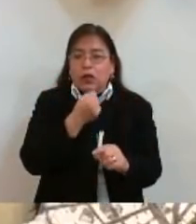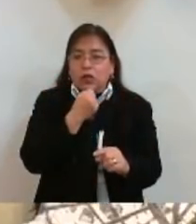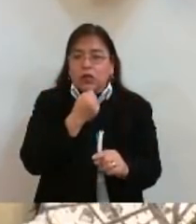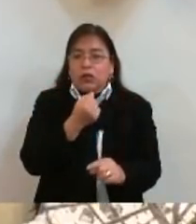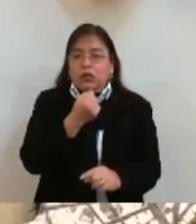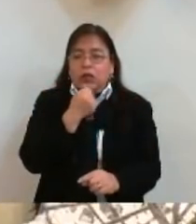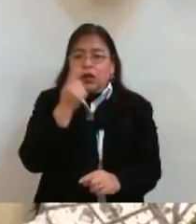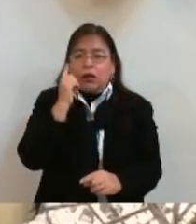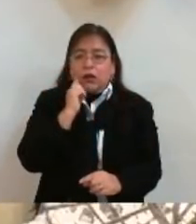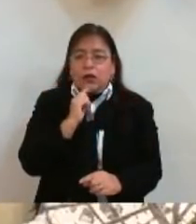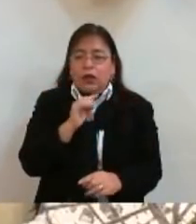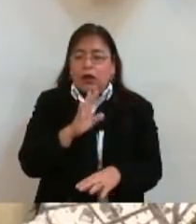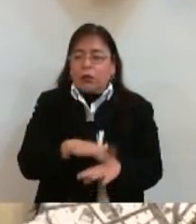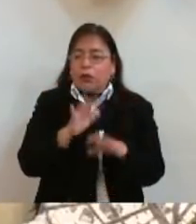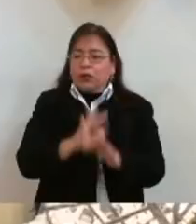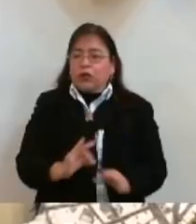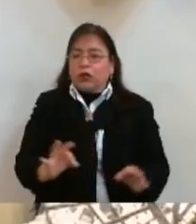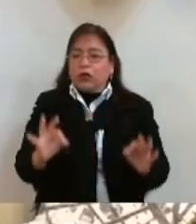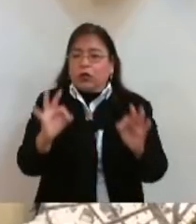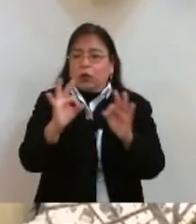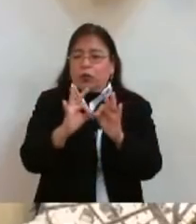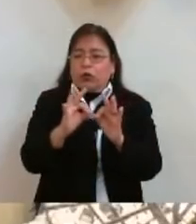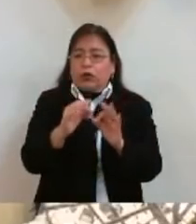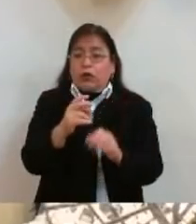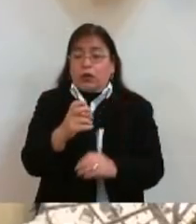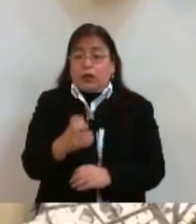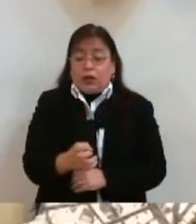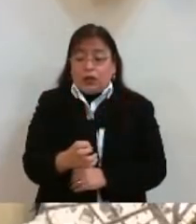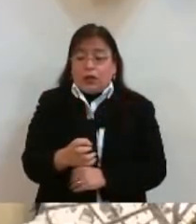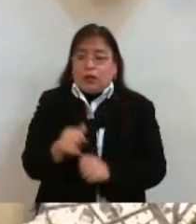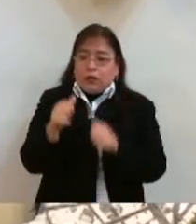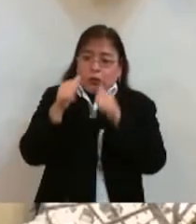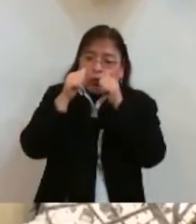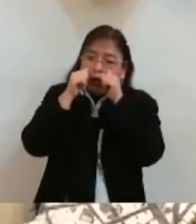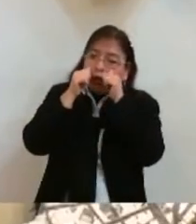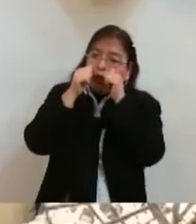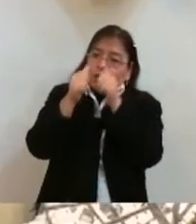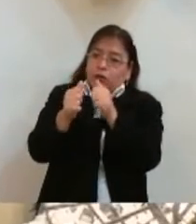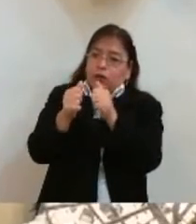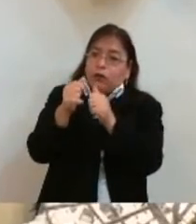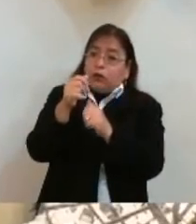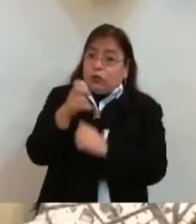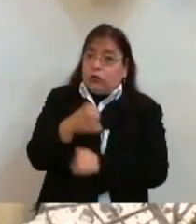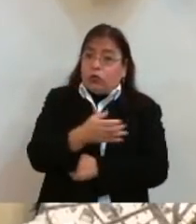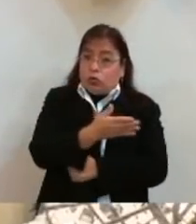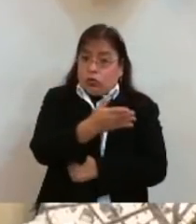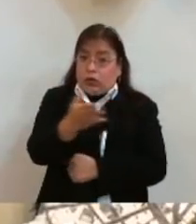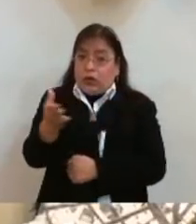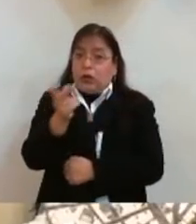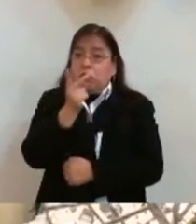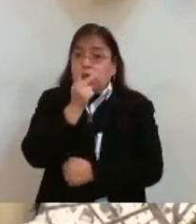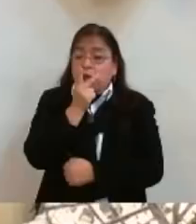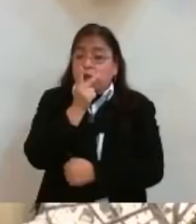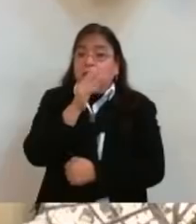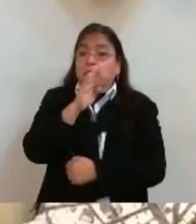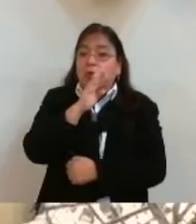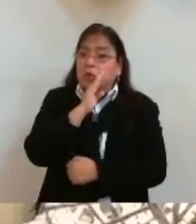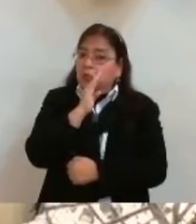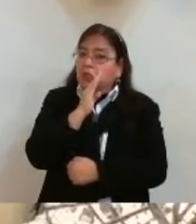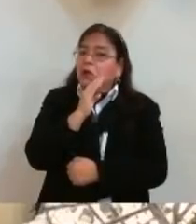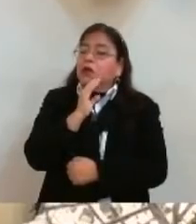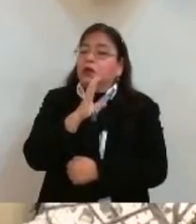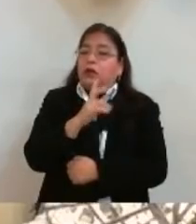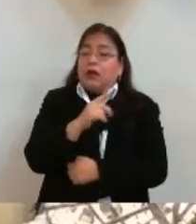los niños. Esa misión tienen ustedes, los papás,